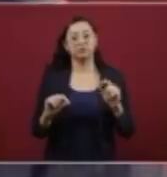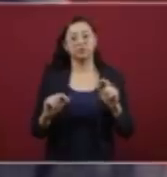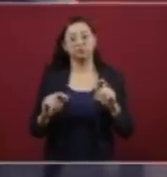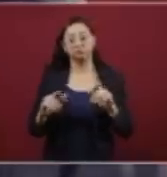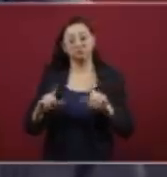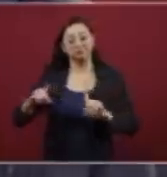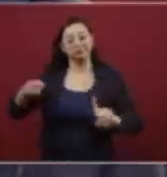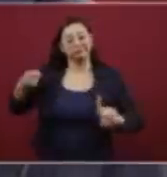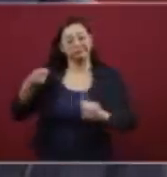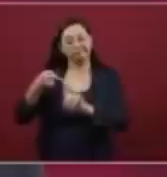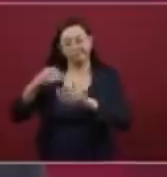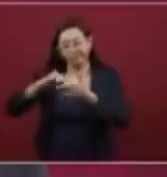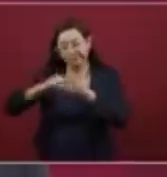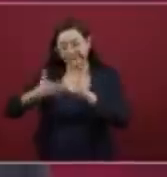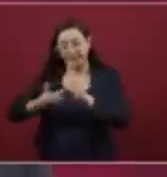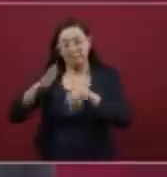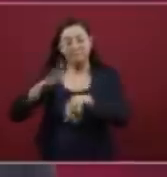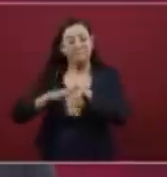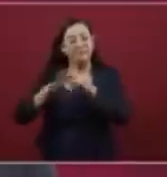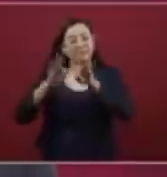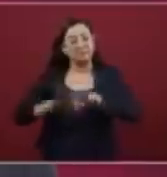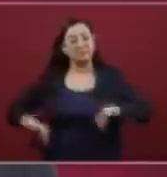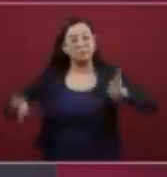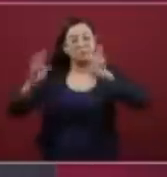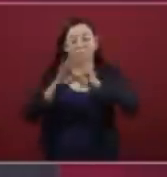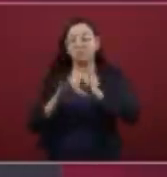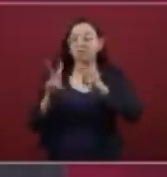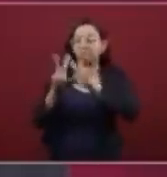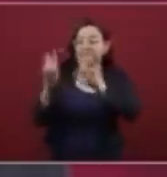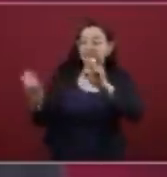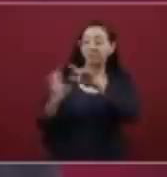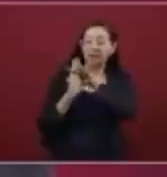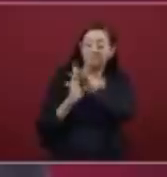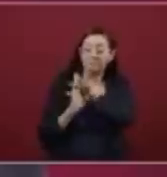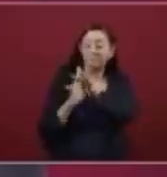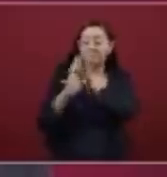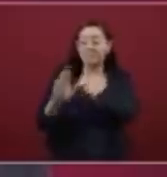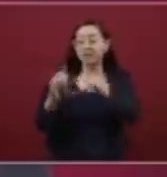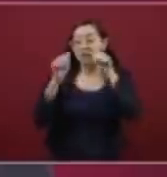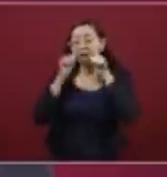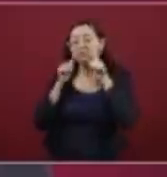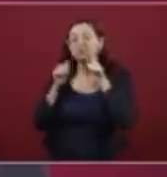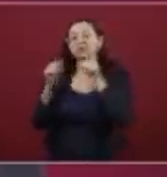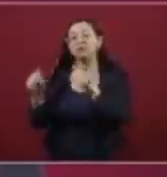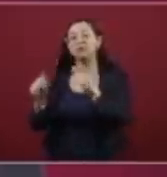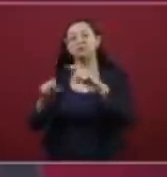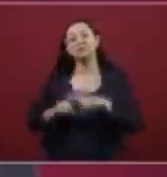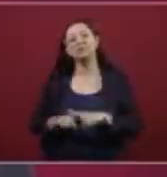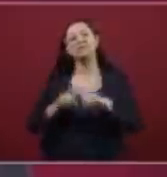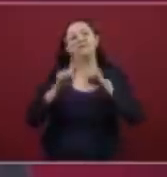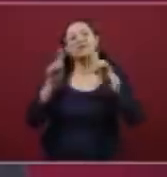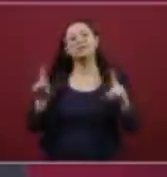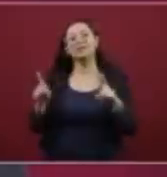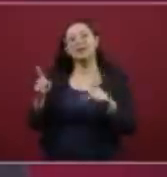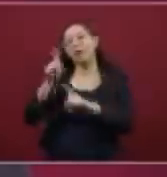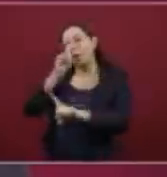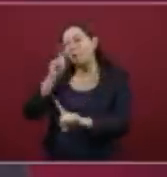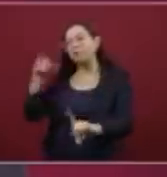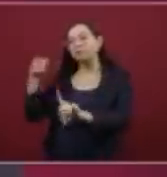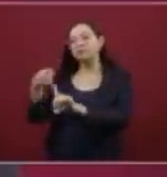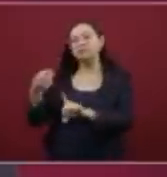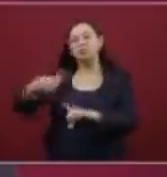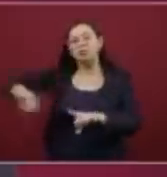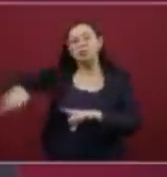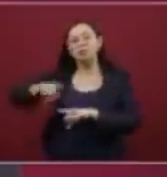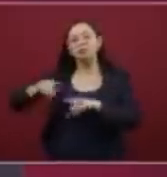estrategia fundamental para atender el fenómeno migratorio la creación de oportunidades de empleo y